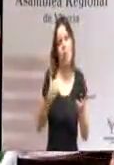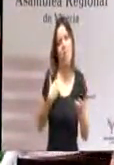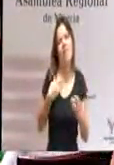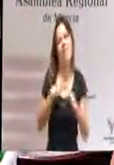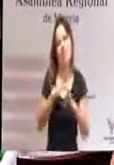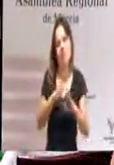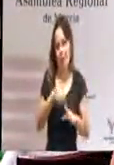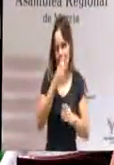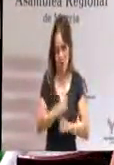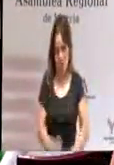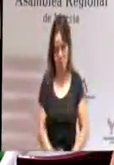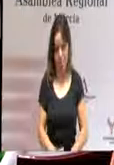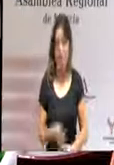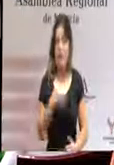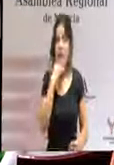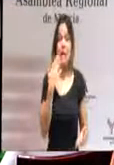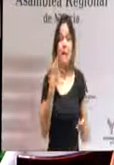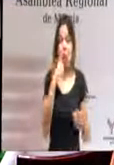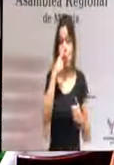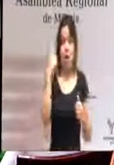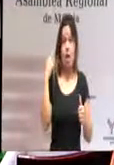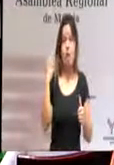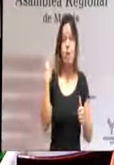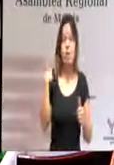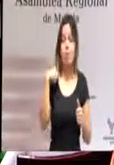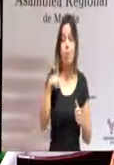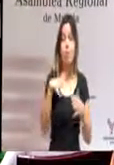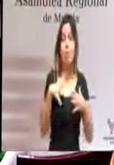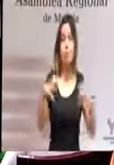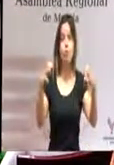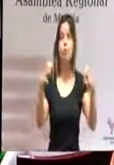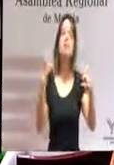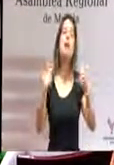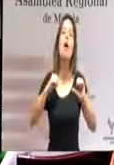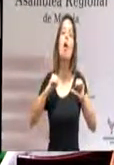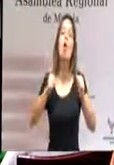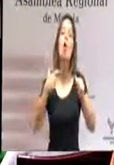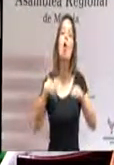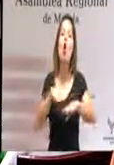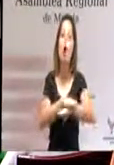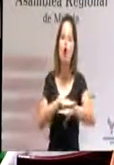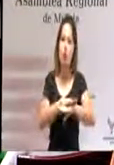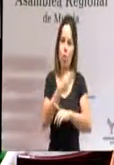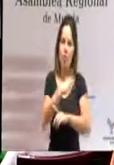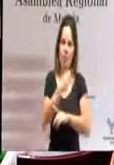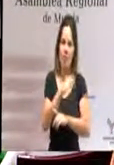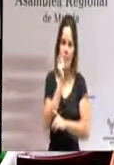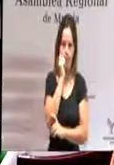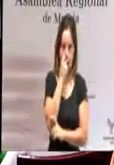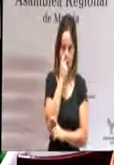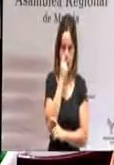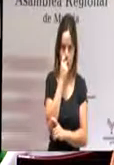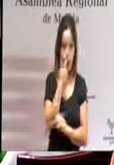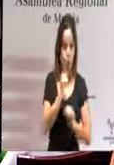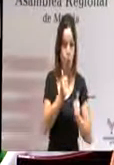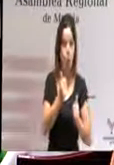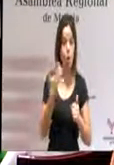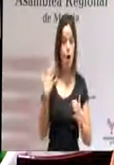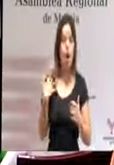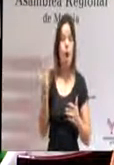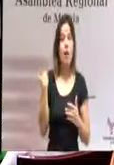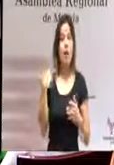Hace aproximadamente un año, en este mismo escenario, arrancaba el gobierno del presidente Pedro Antonio. En aquella